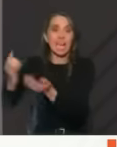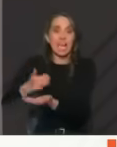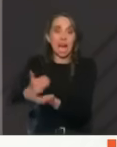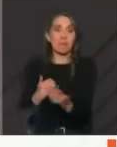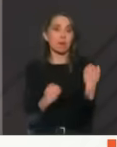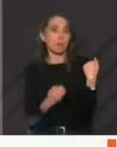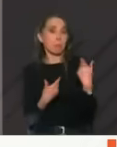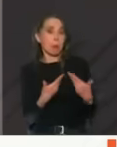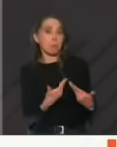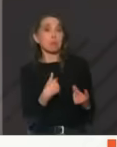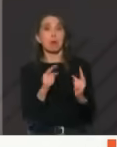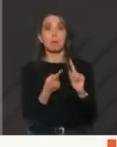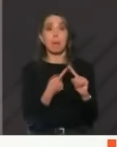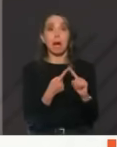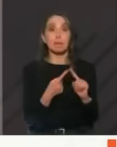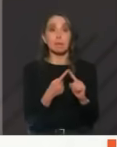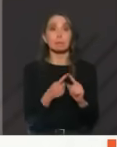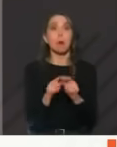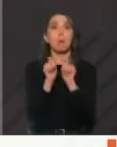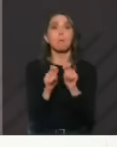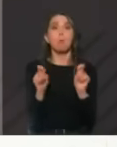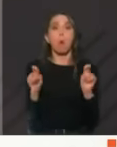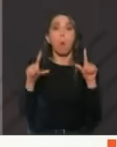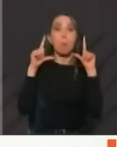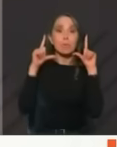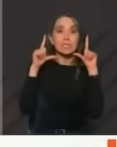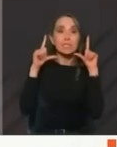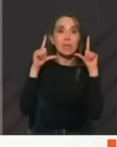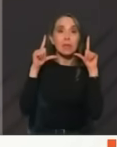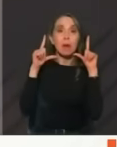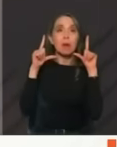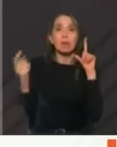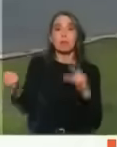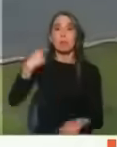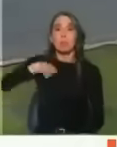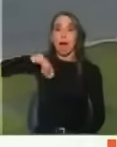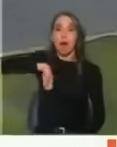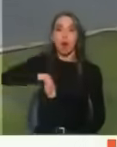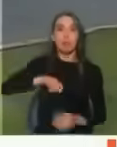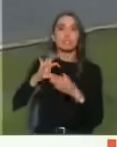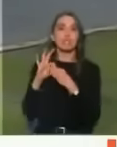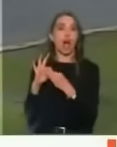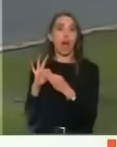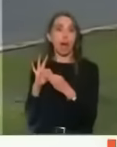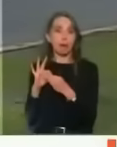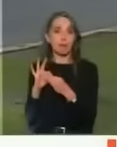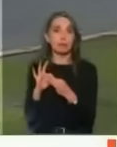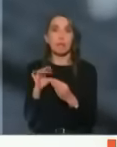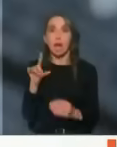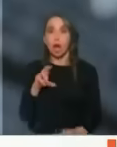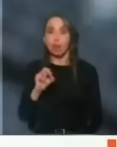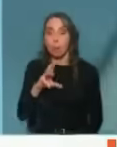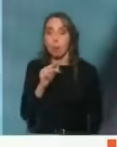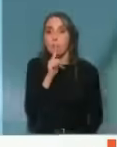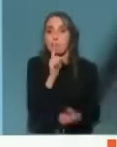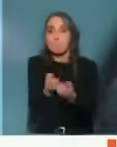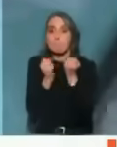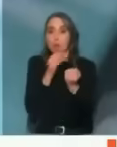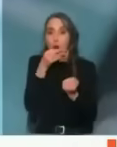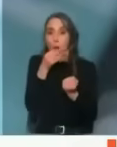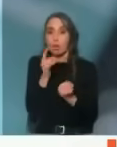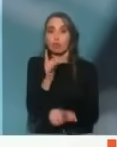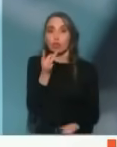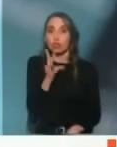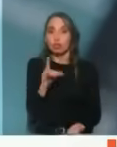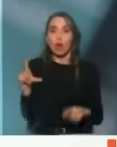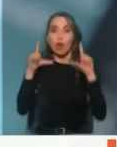a participar haciéndole publicidad y recibiendo, digamos, comisiones, ganancias. Pero hay algo que Romero no cuenta, y es que no sería solamente